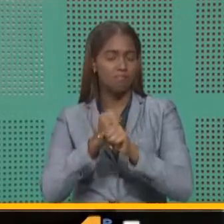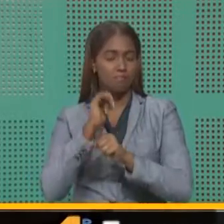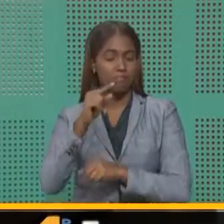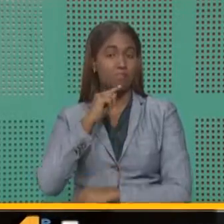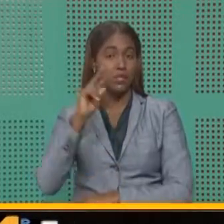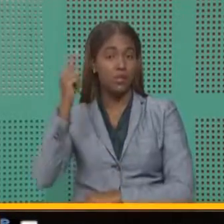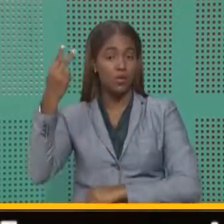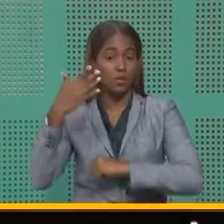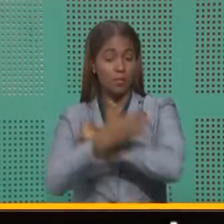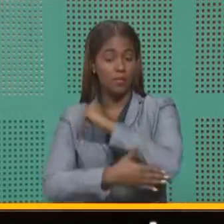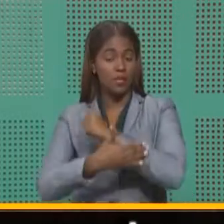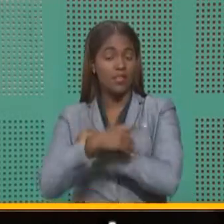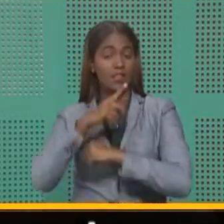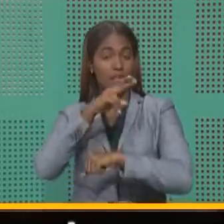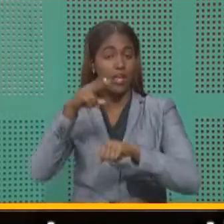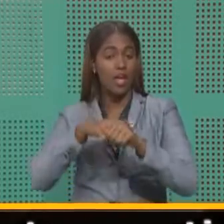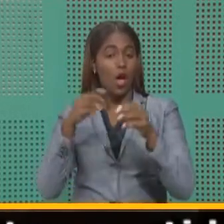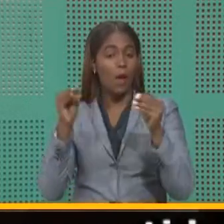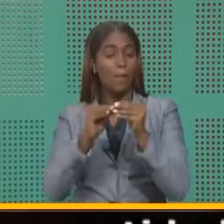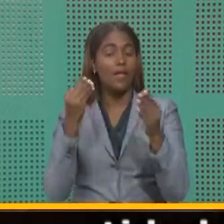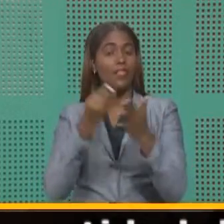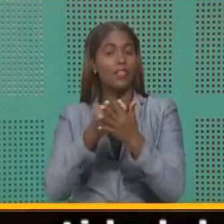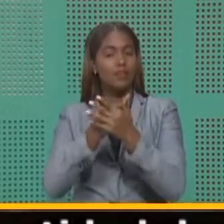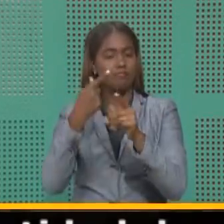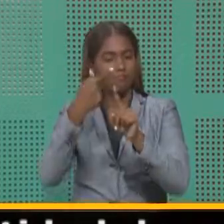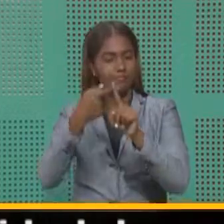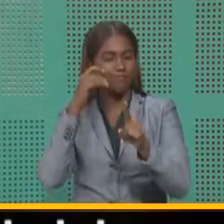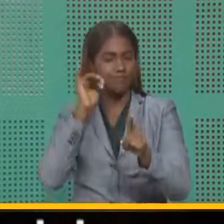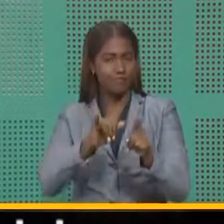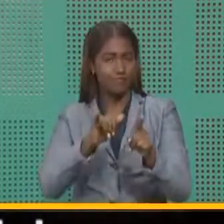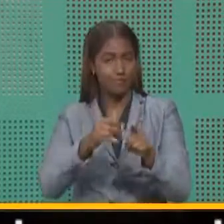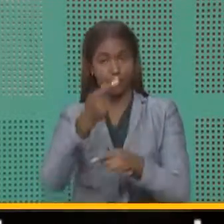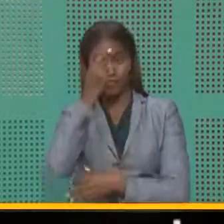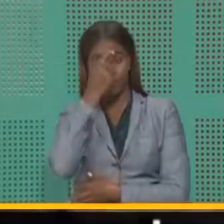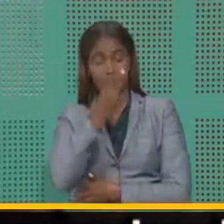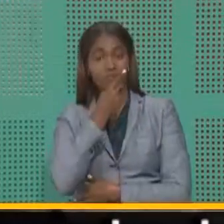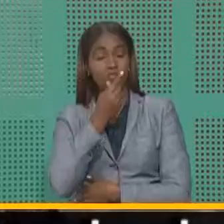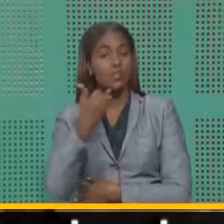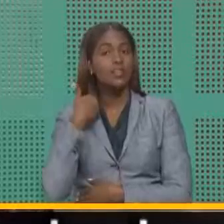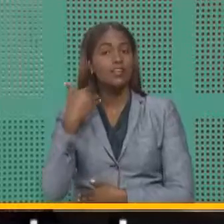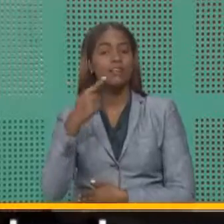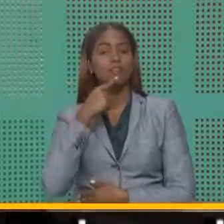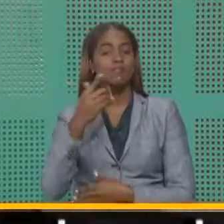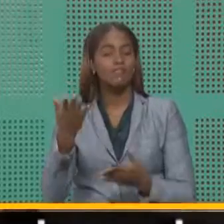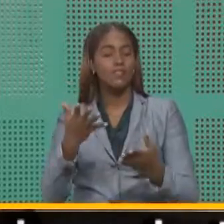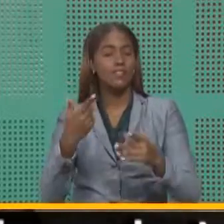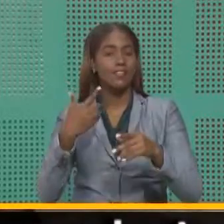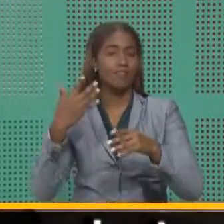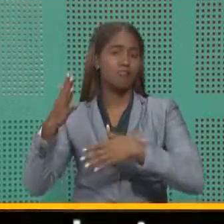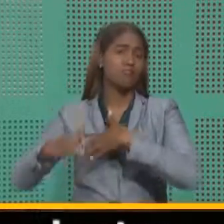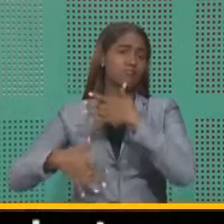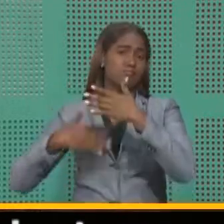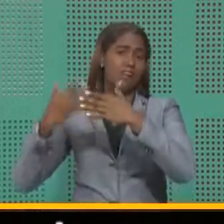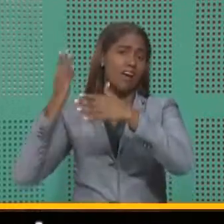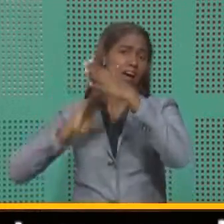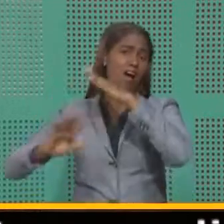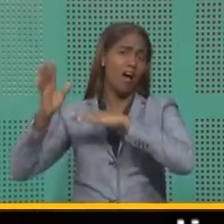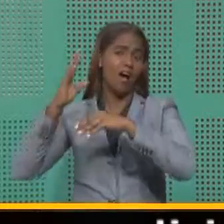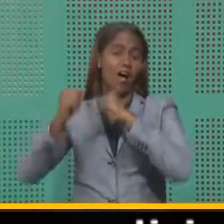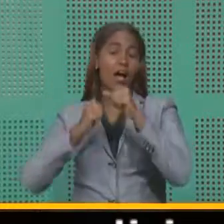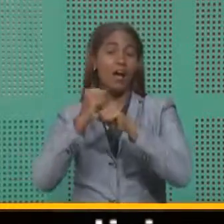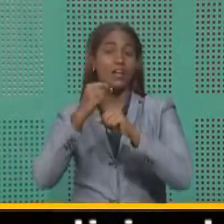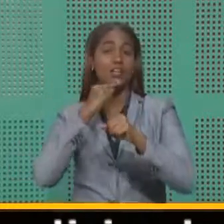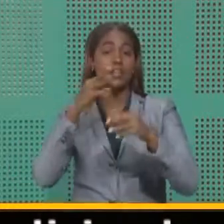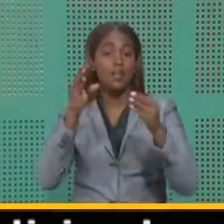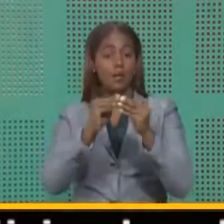de la región con mayores ingresos por turismo república dominicana este este hace años uno de los principales